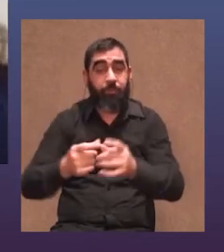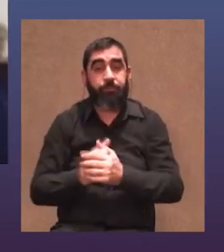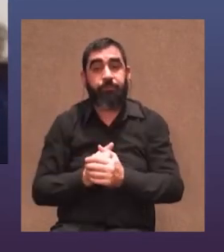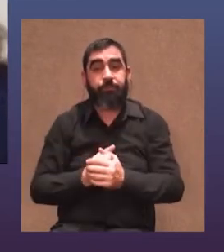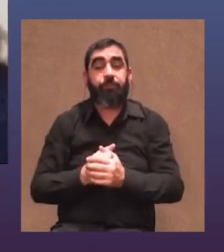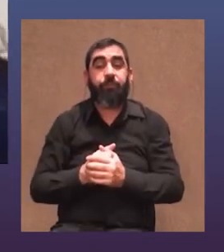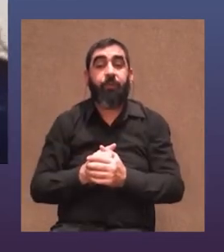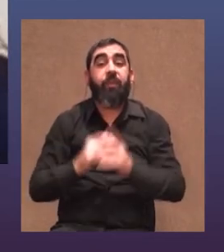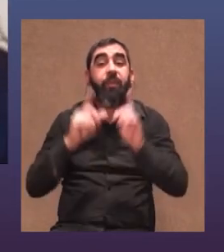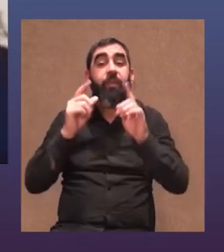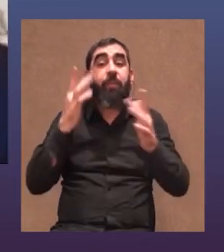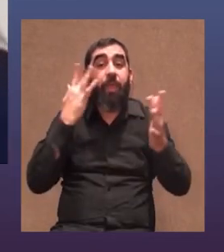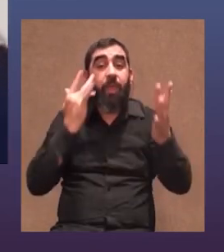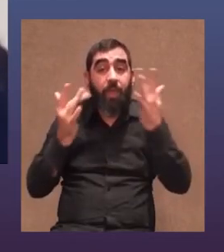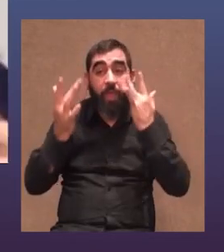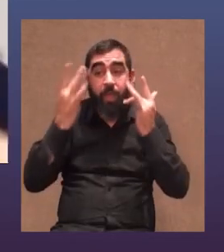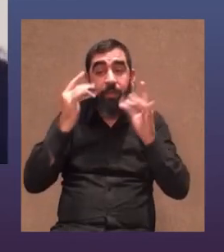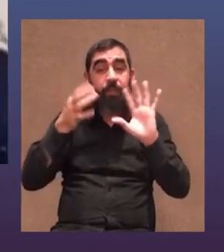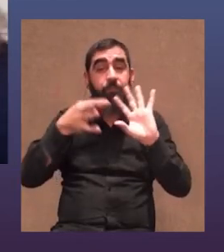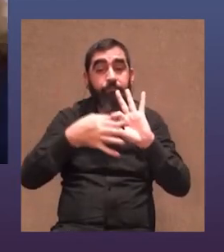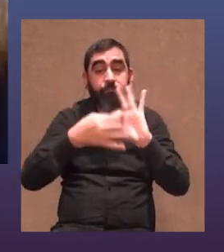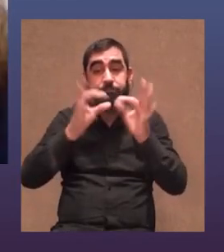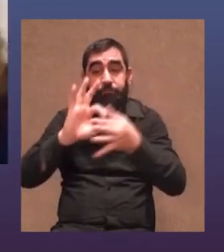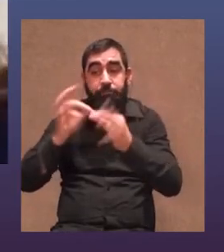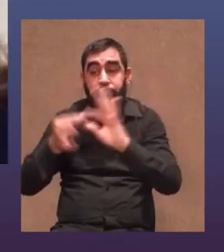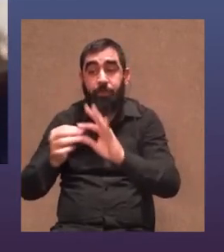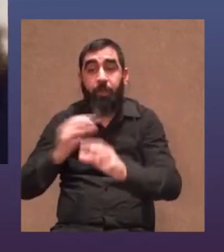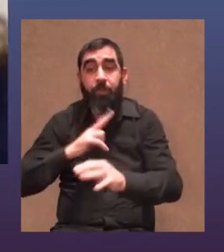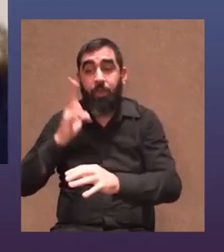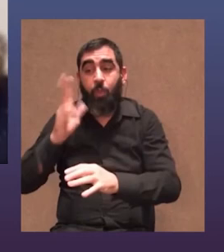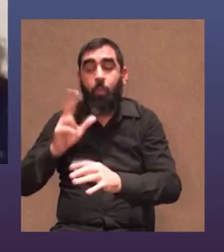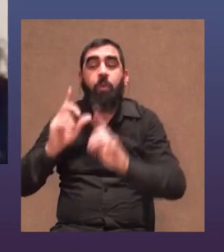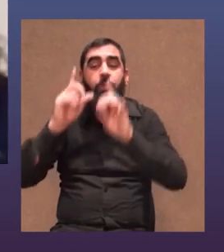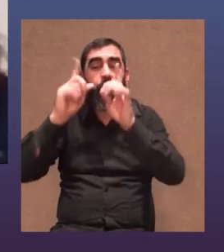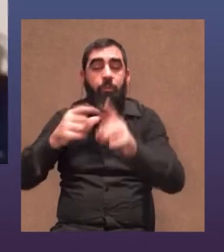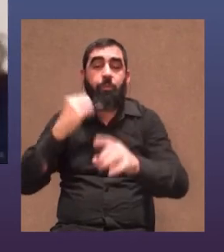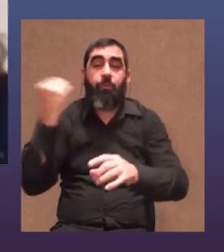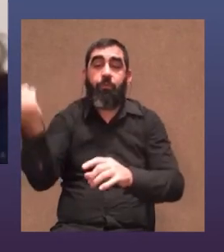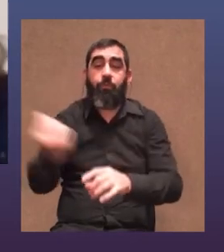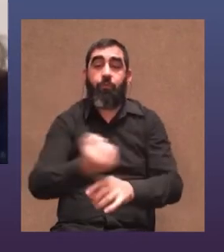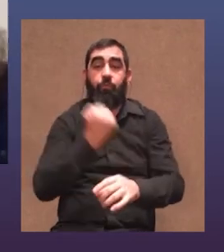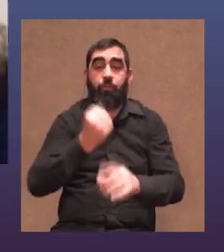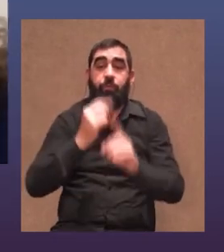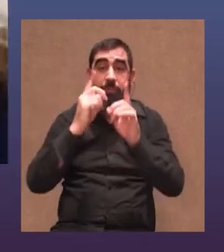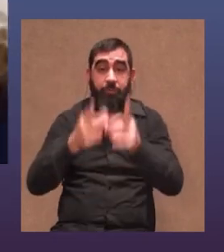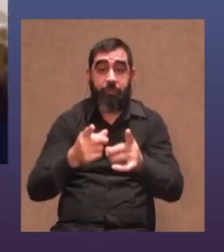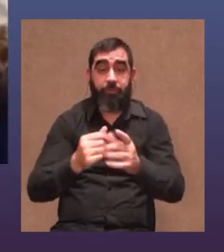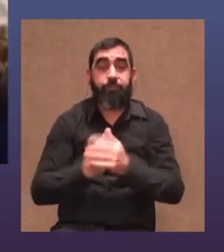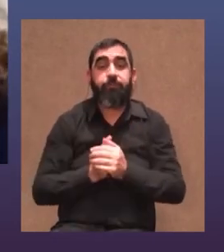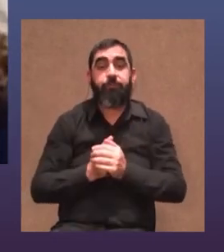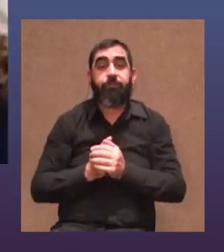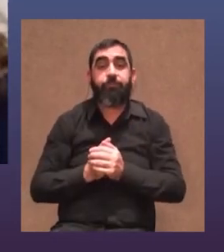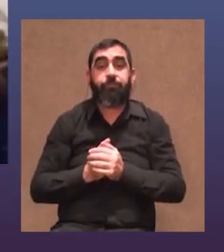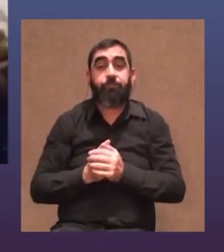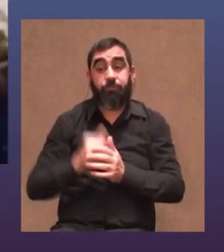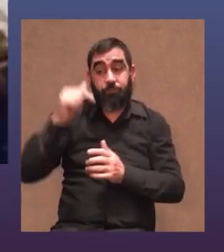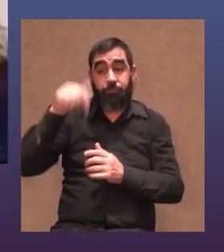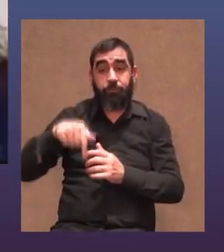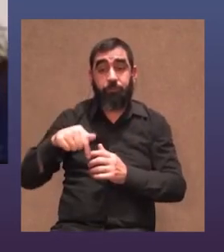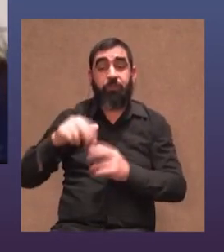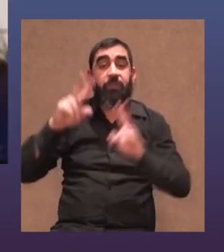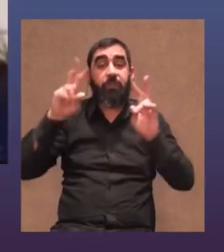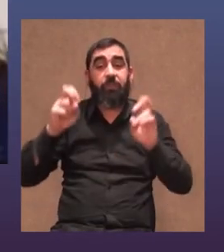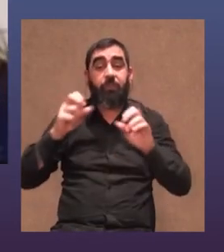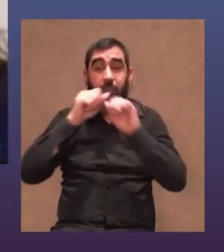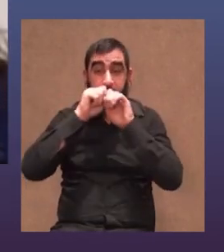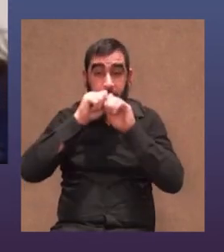El arte como vinculador, ¿no?, de los seres humanos. Totalmente. Es algo que hoy en día, con el tema